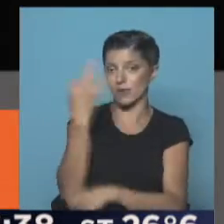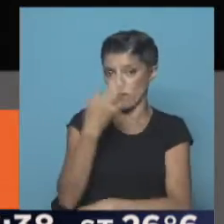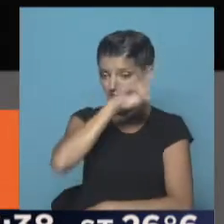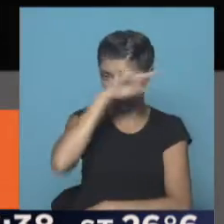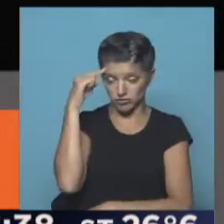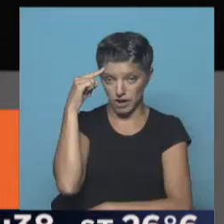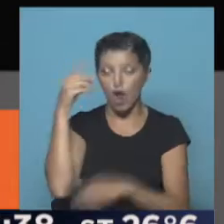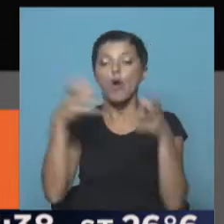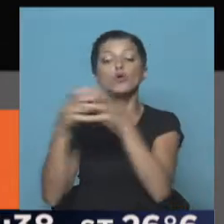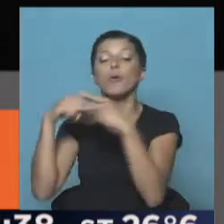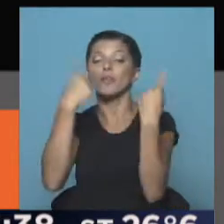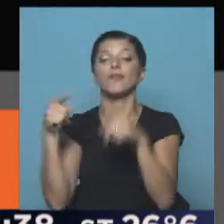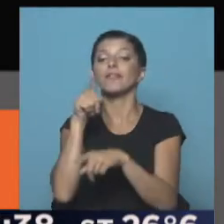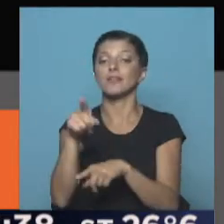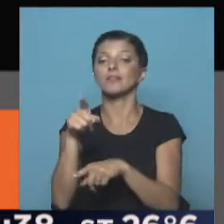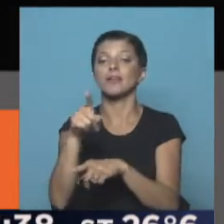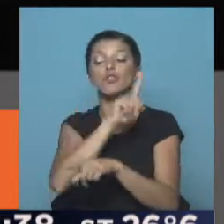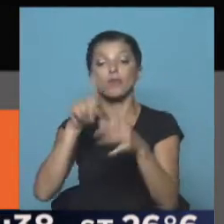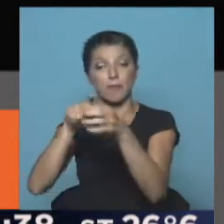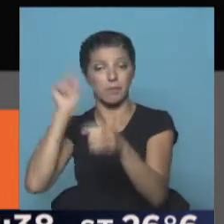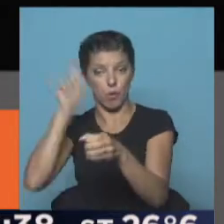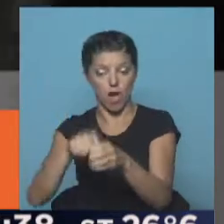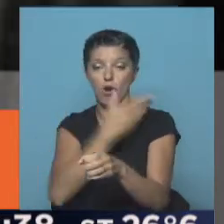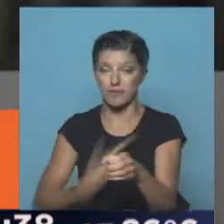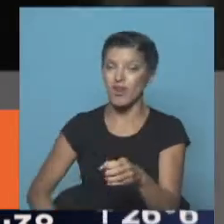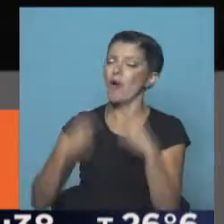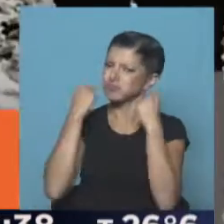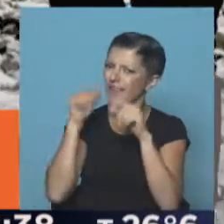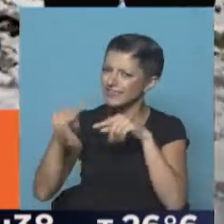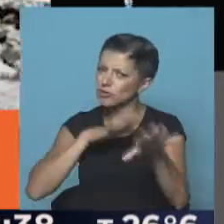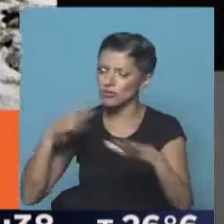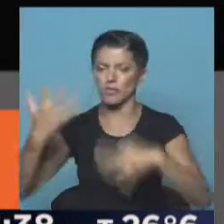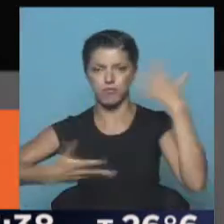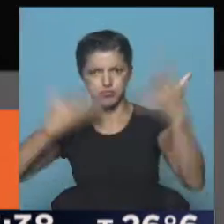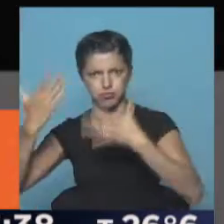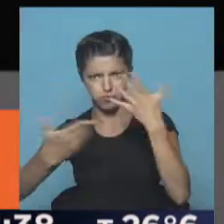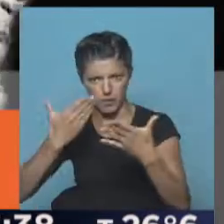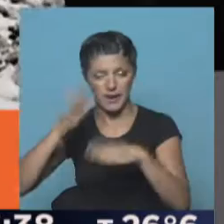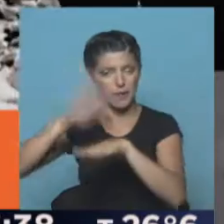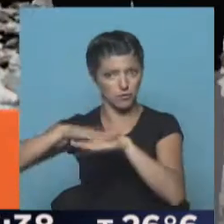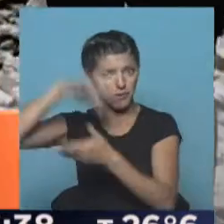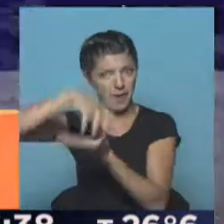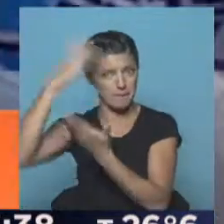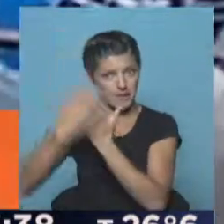Diferentes organizaciones no gubernamentales criticaron la planificación y realización de la requisa por parte del ministerio.